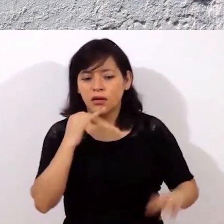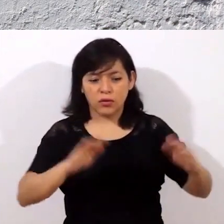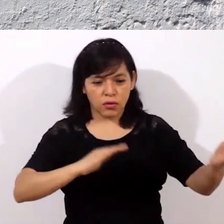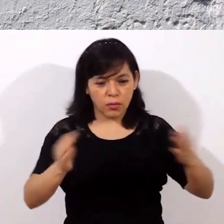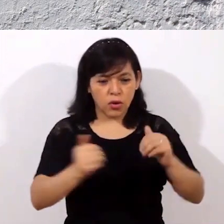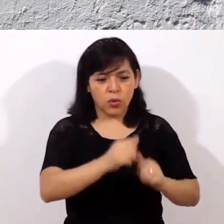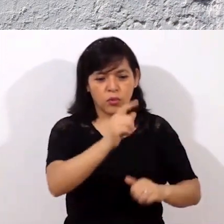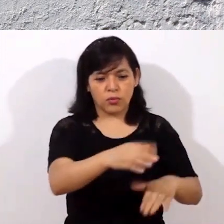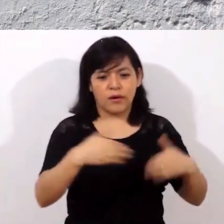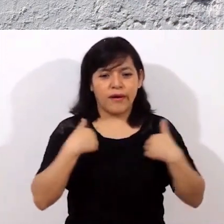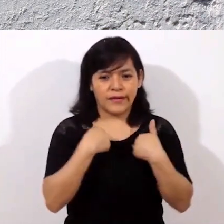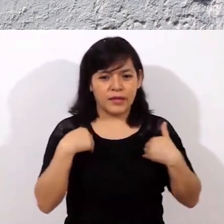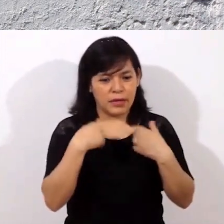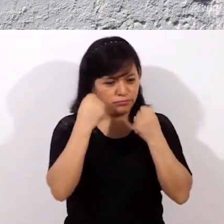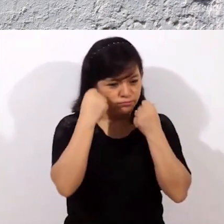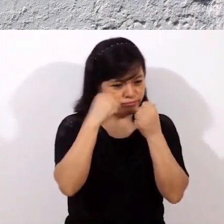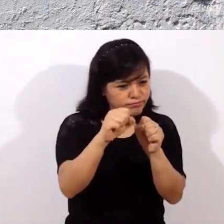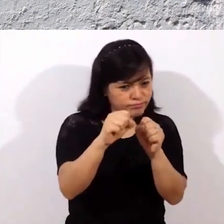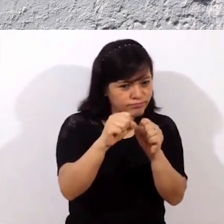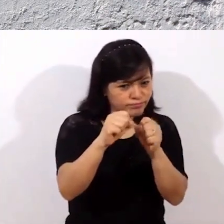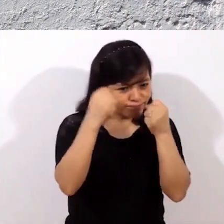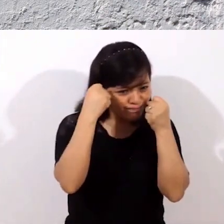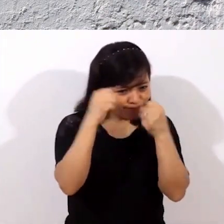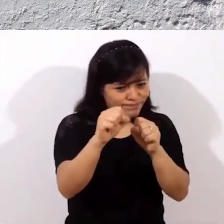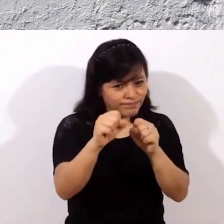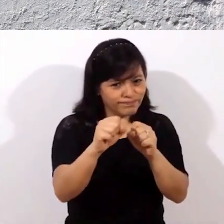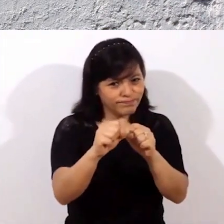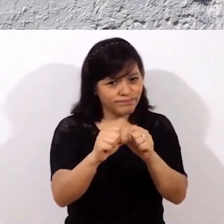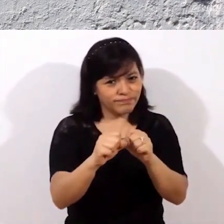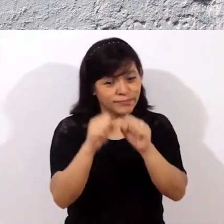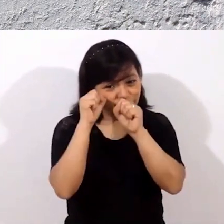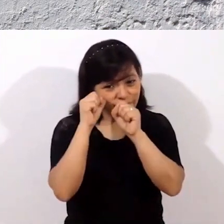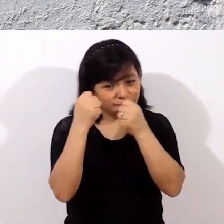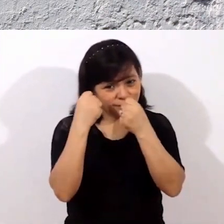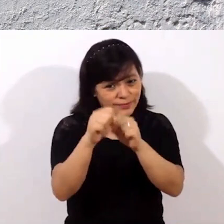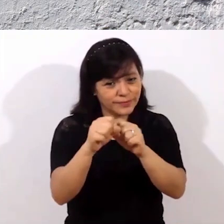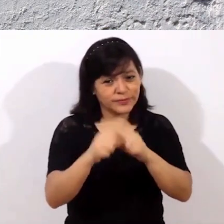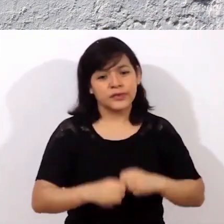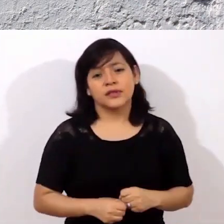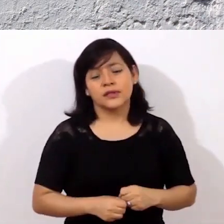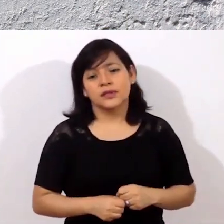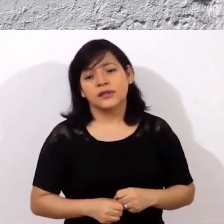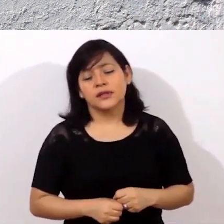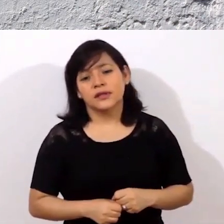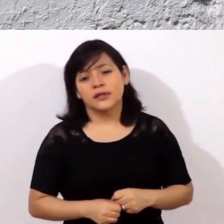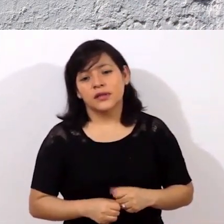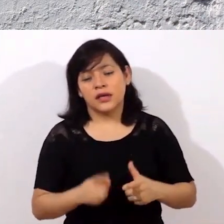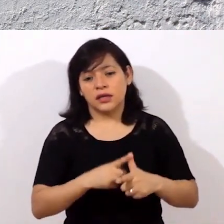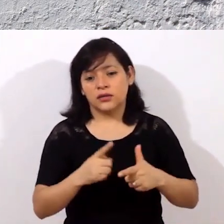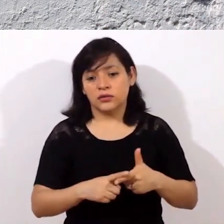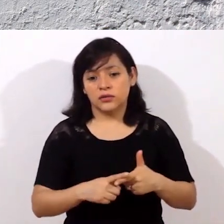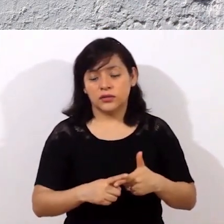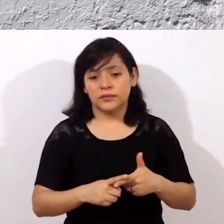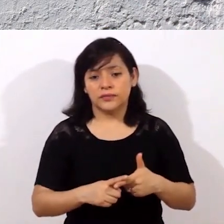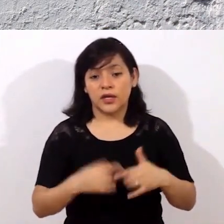ahora Jehová como a corderos en lugar espacioso. Me gusta el Salmo 23, te encanta seguro